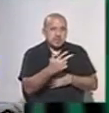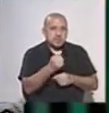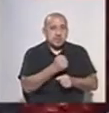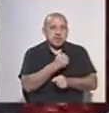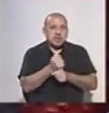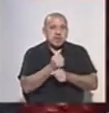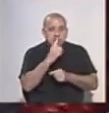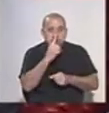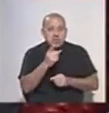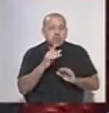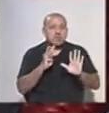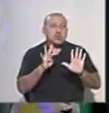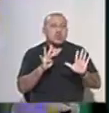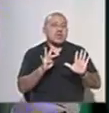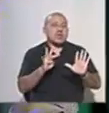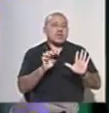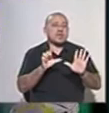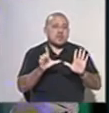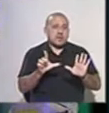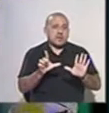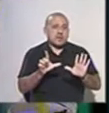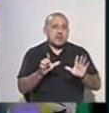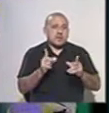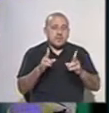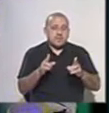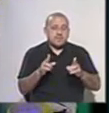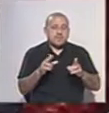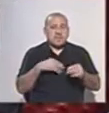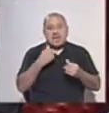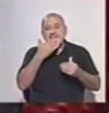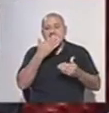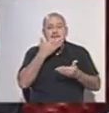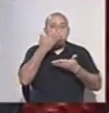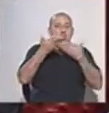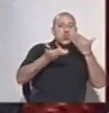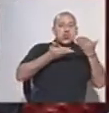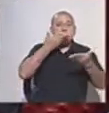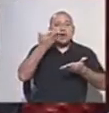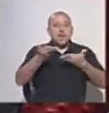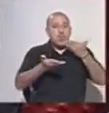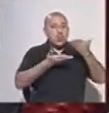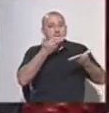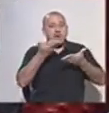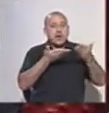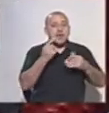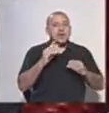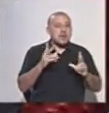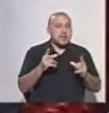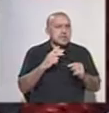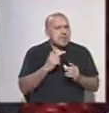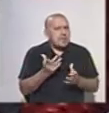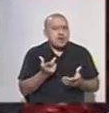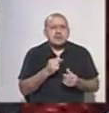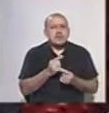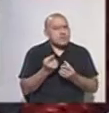97, hasta el 97. Y la murga es algo que convive, es un espacio en el que conviven de una manera intensa. Intensa, ¿no? Y muchas personas.